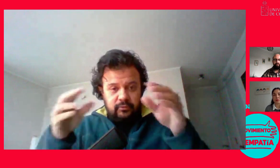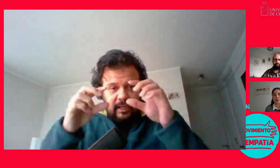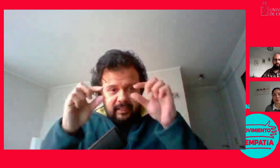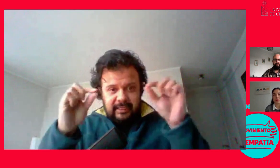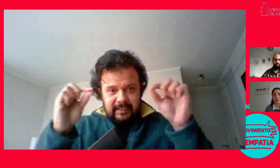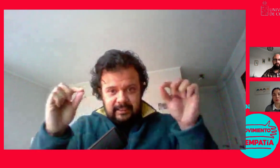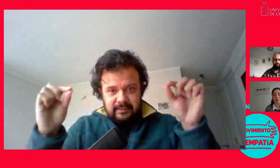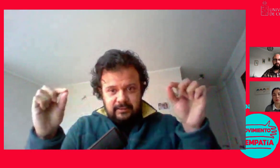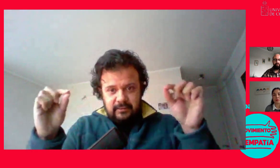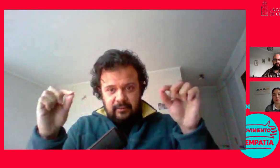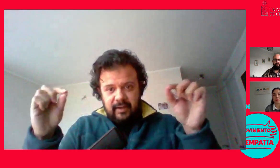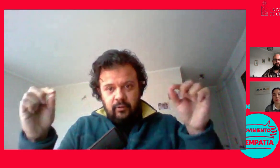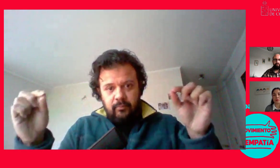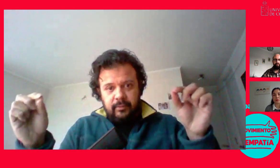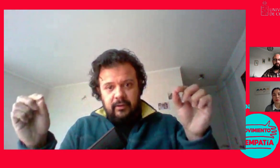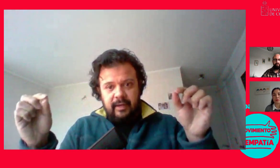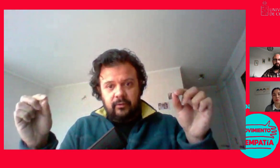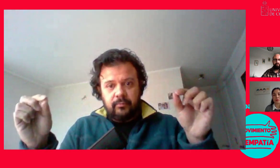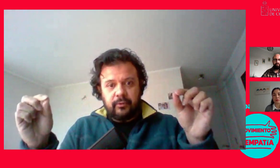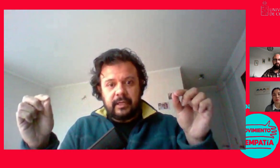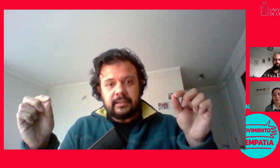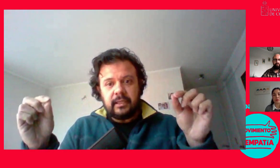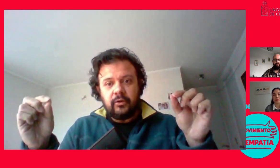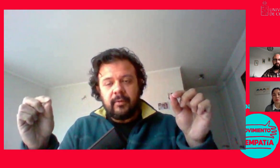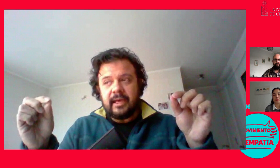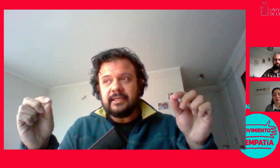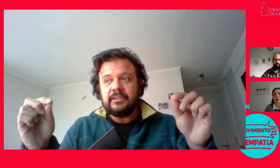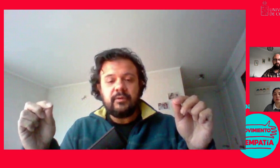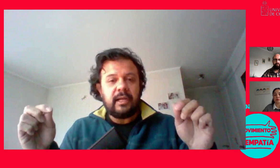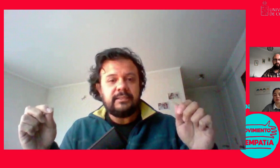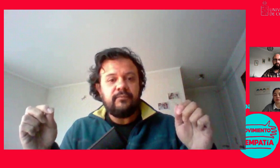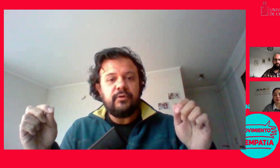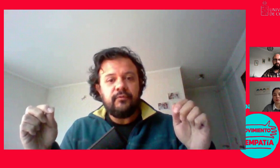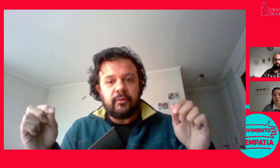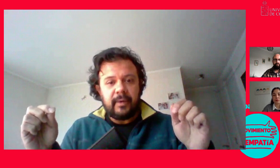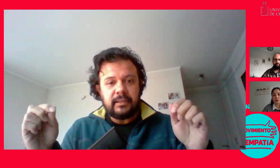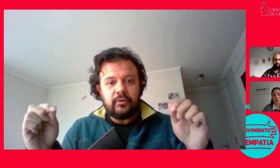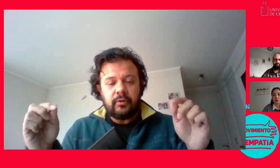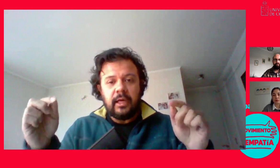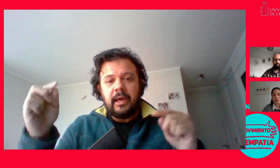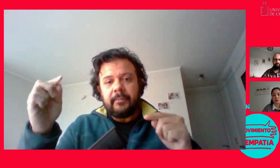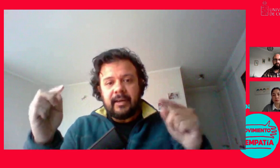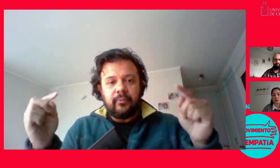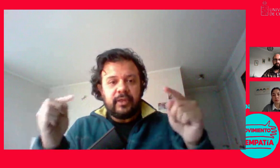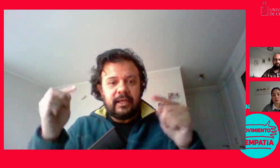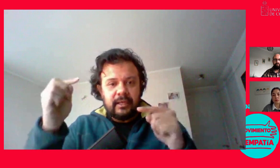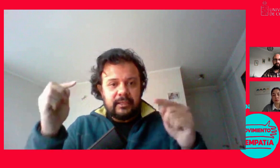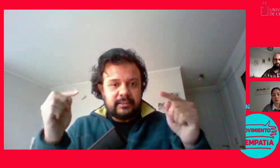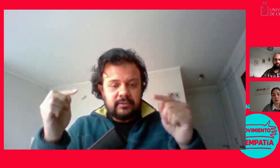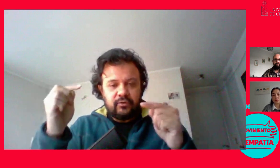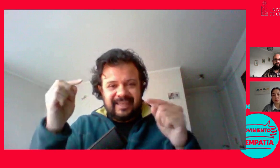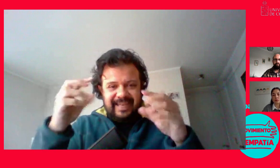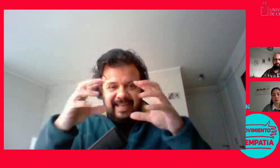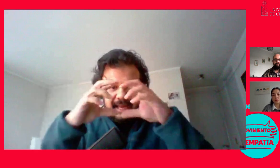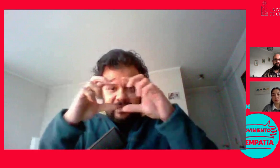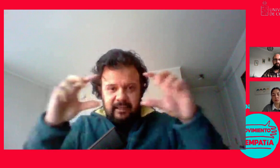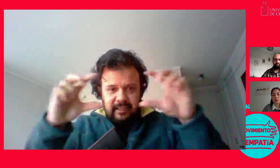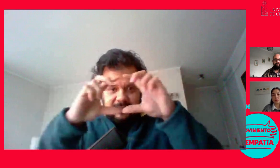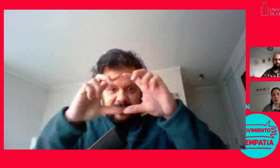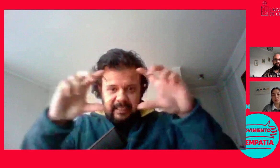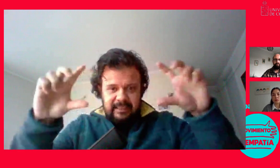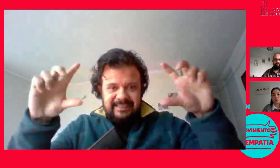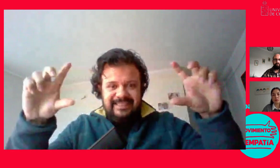genoma, ¿cierto? Las letras que van a componer este genoma, hay que hacer un análisis bioinformático para poder, ¿cierto?,